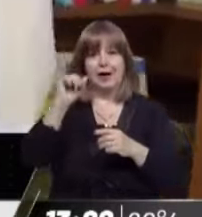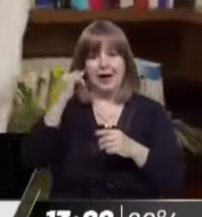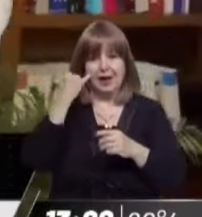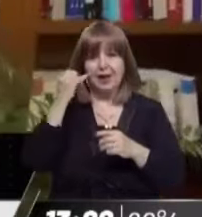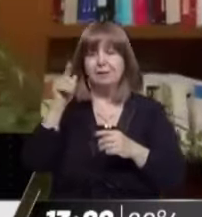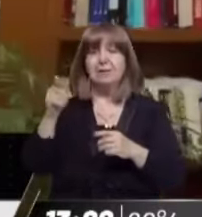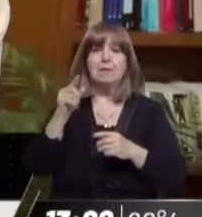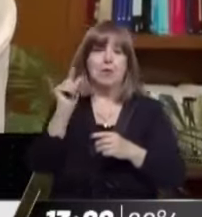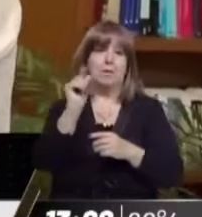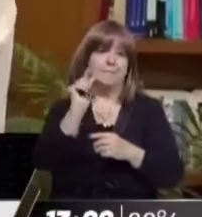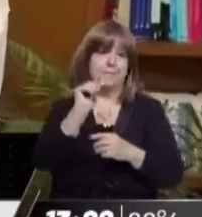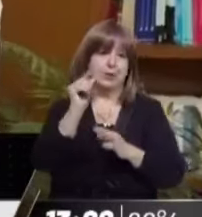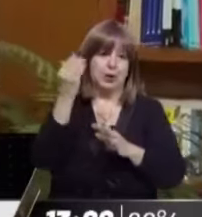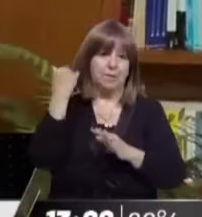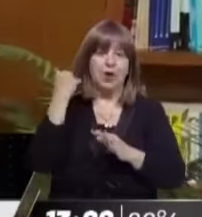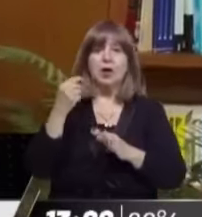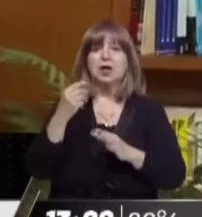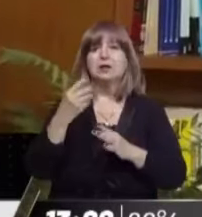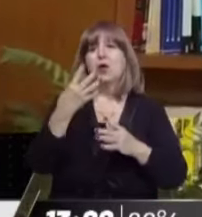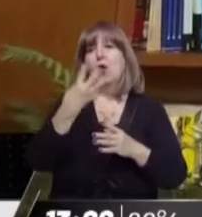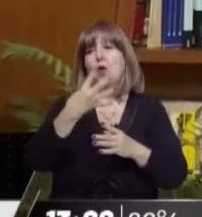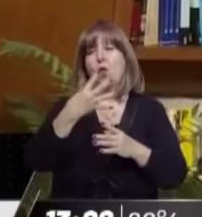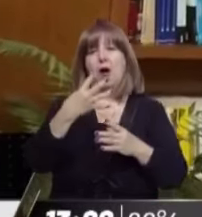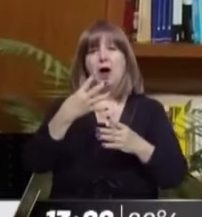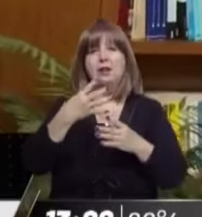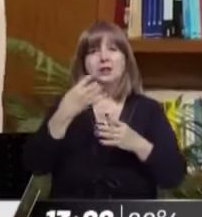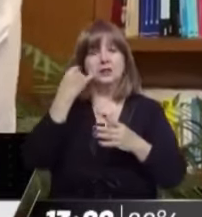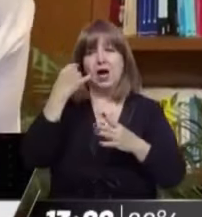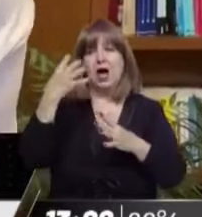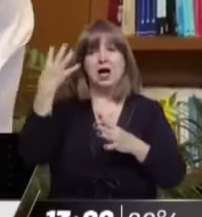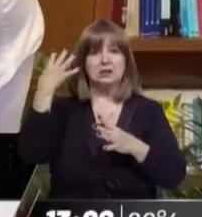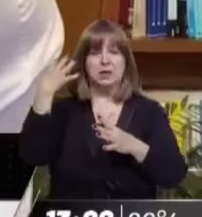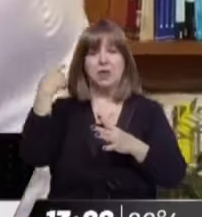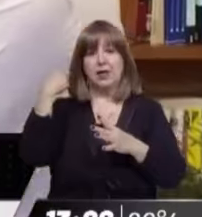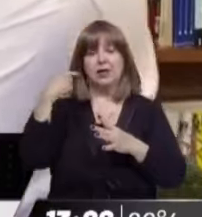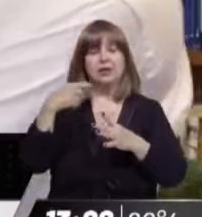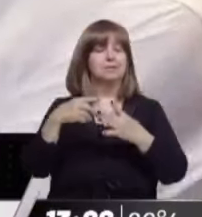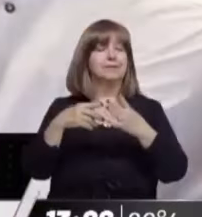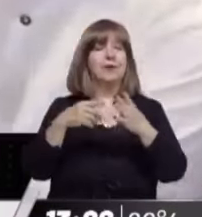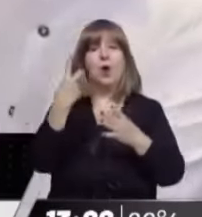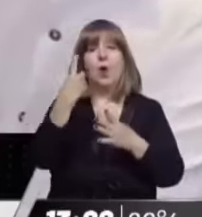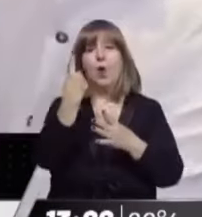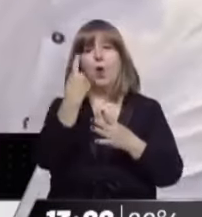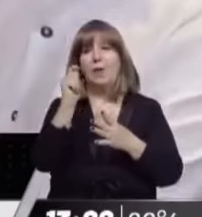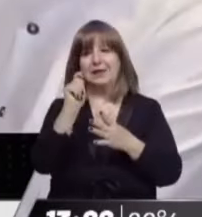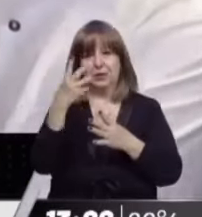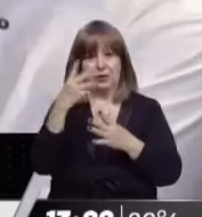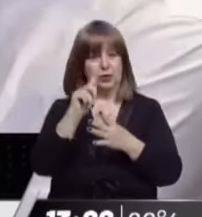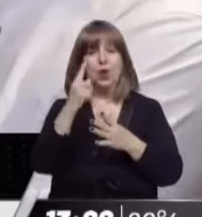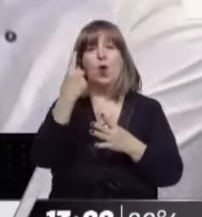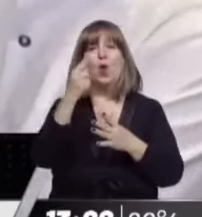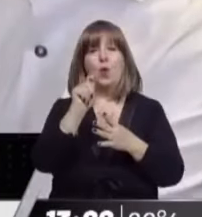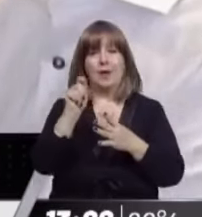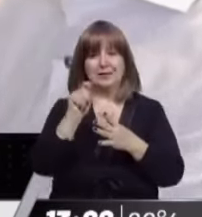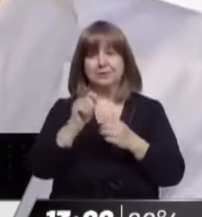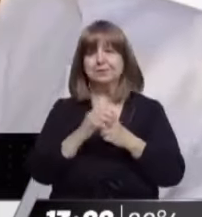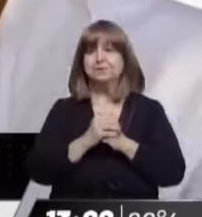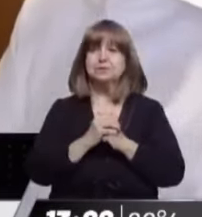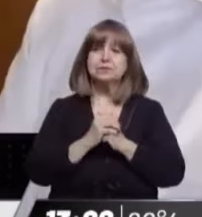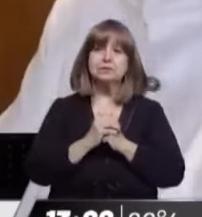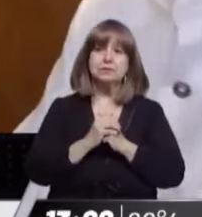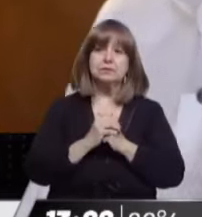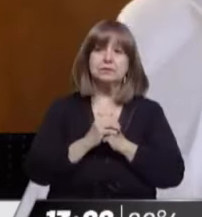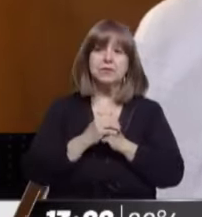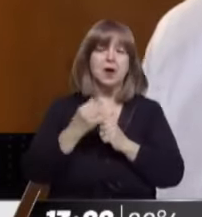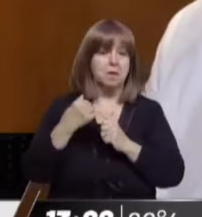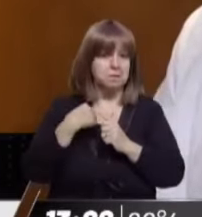le va hace minutos nada más lo decidieron luego de un cuarto intermedio después de casi un mes no sí es así bueno sustanci el proceso de apelación conforme lo marca